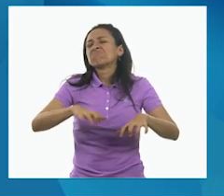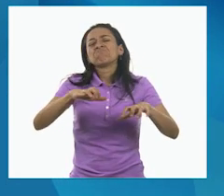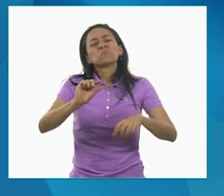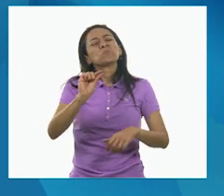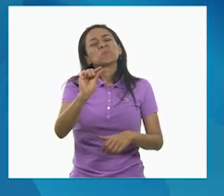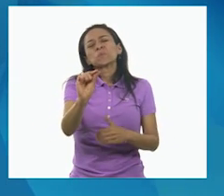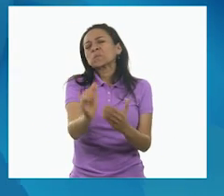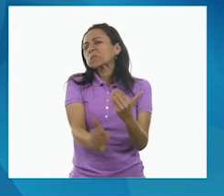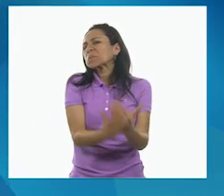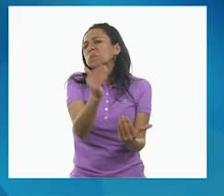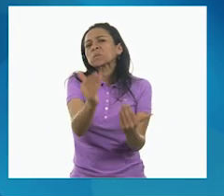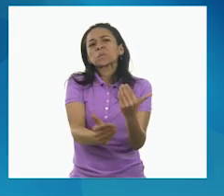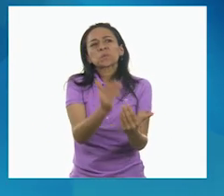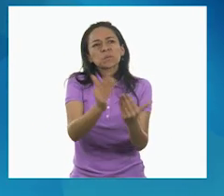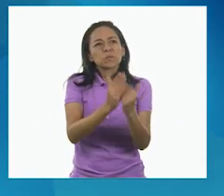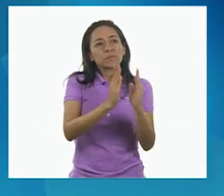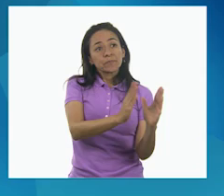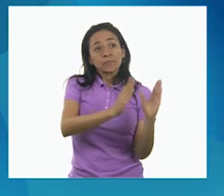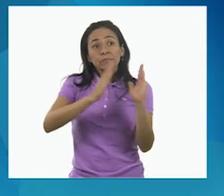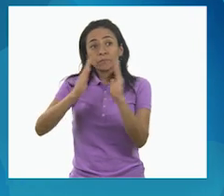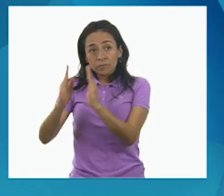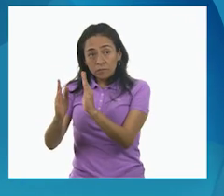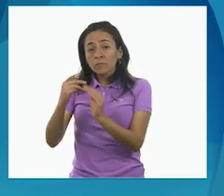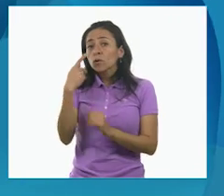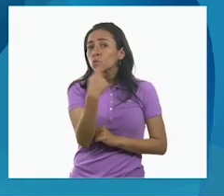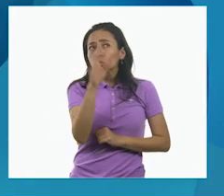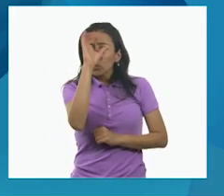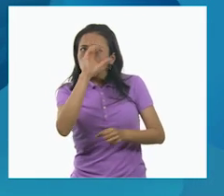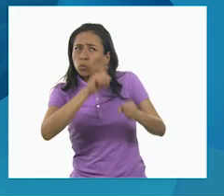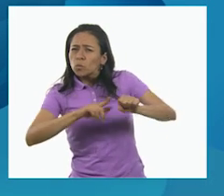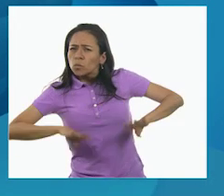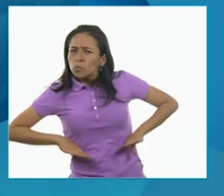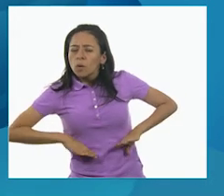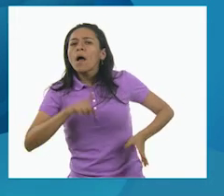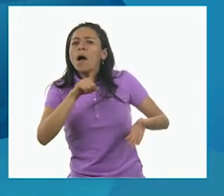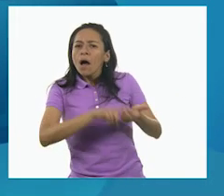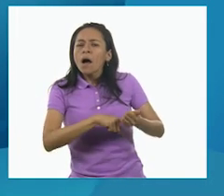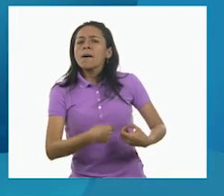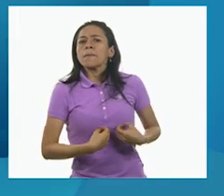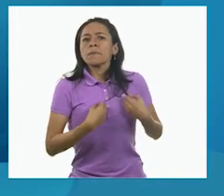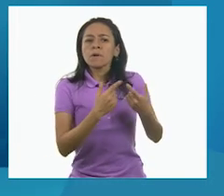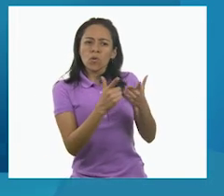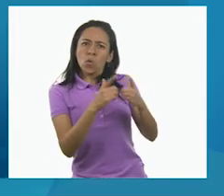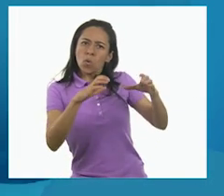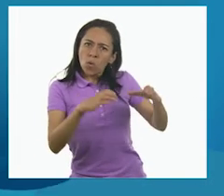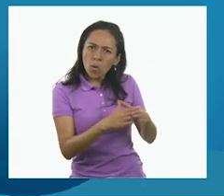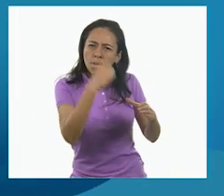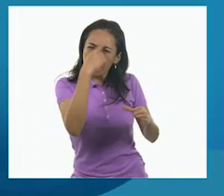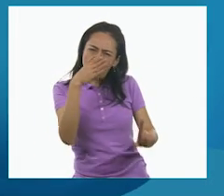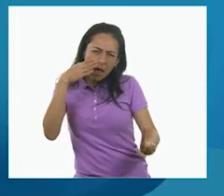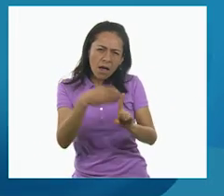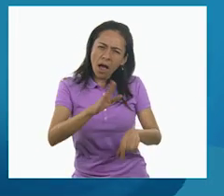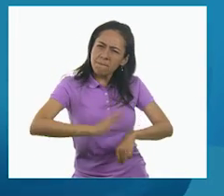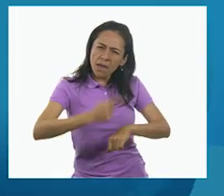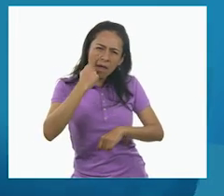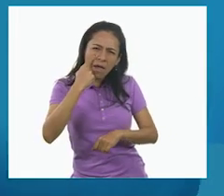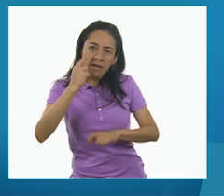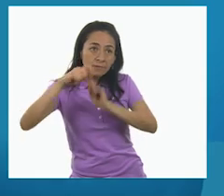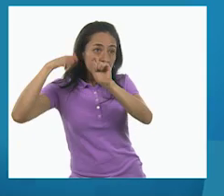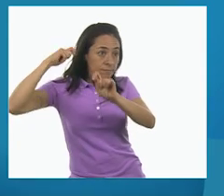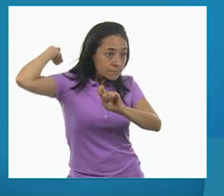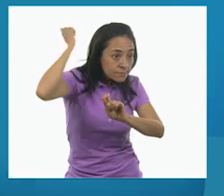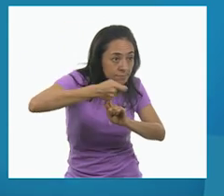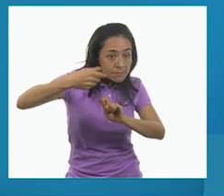característica cultural? Pues que ahí vivieron sociedades dedicadas a la cacería, a la pesca y a la recolección de frutos